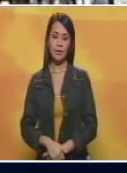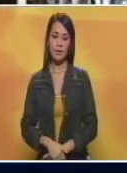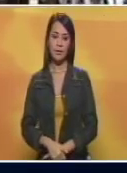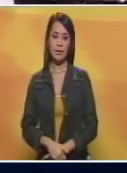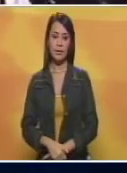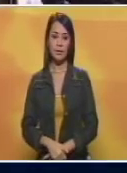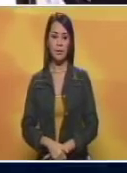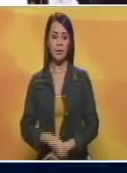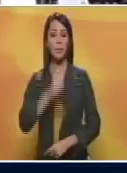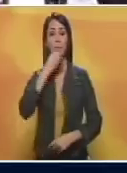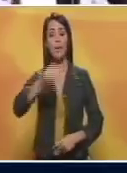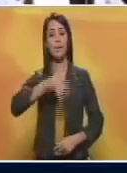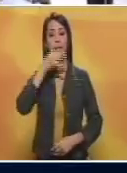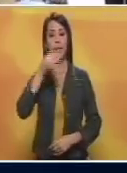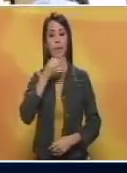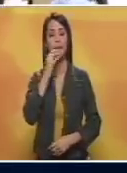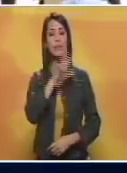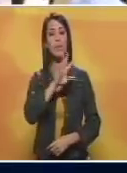bueno